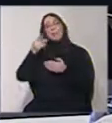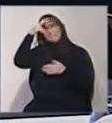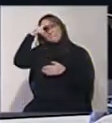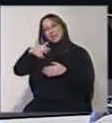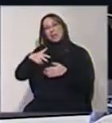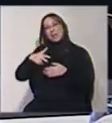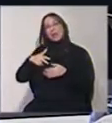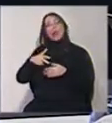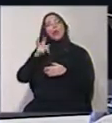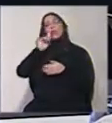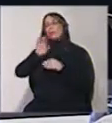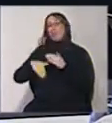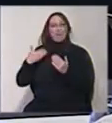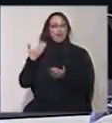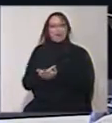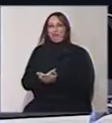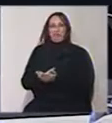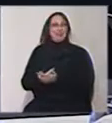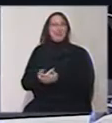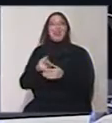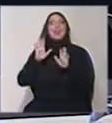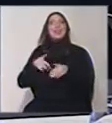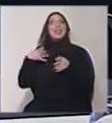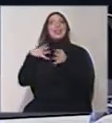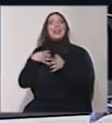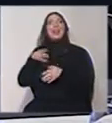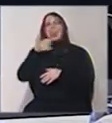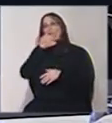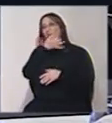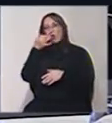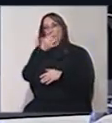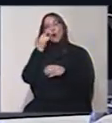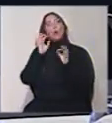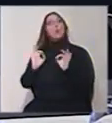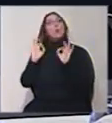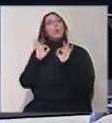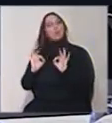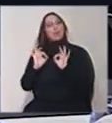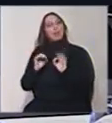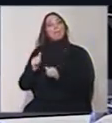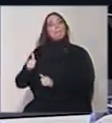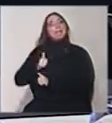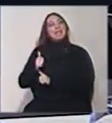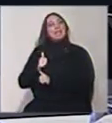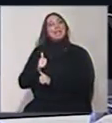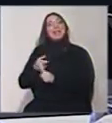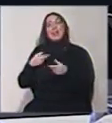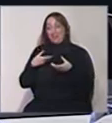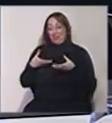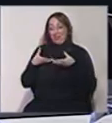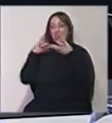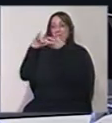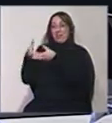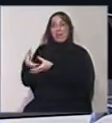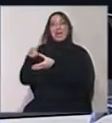un rotundo fracaso, el tema de la guerra a las drogas. Mucho cuidado con eso, con la militarización, porque le estamos entregando a